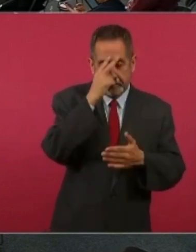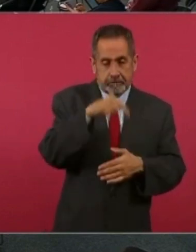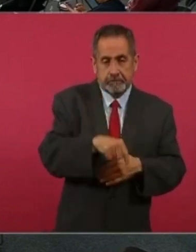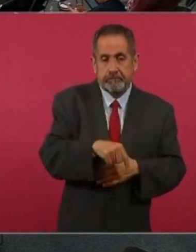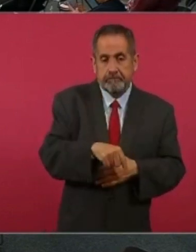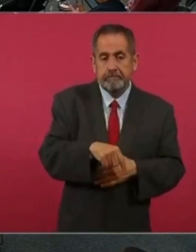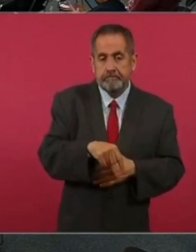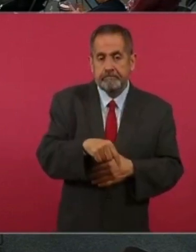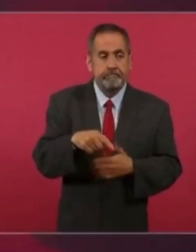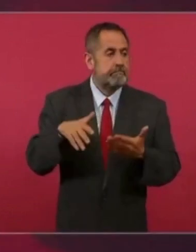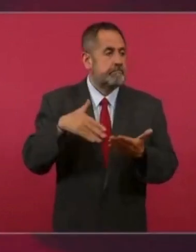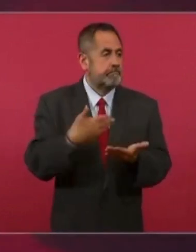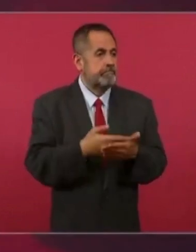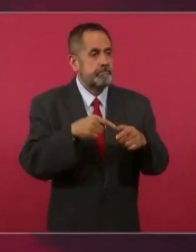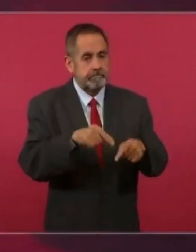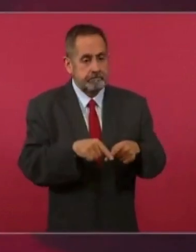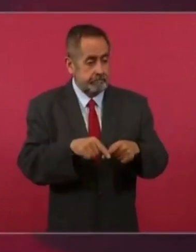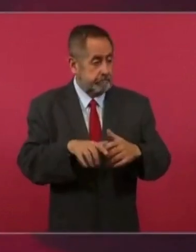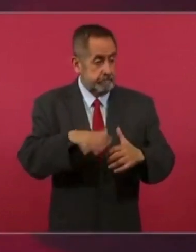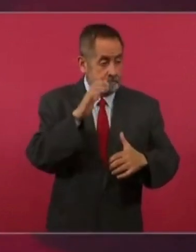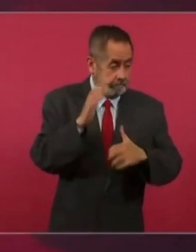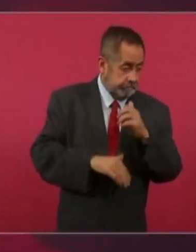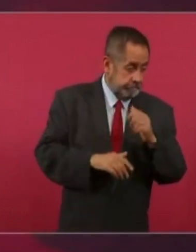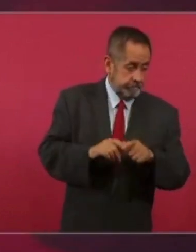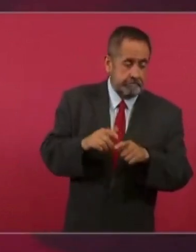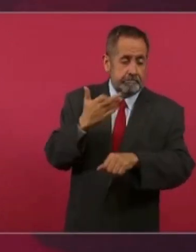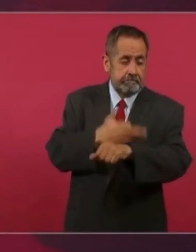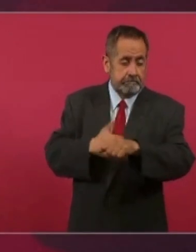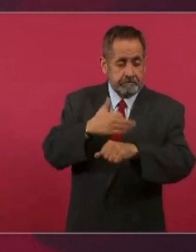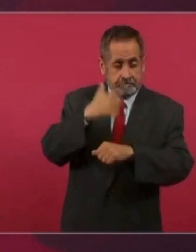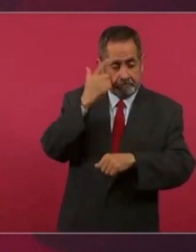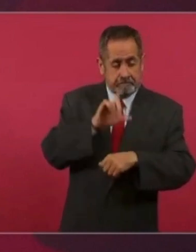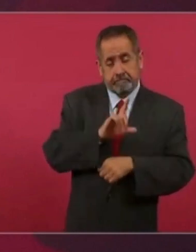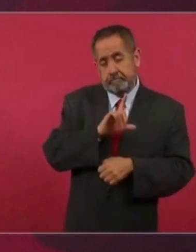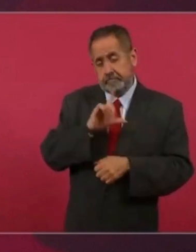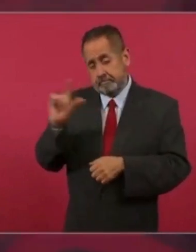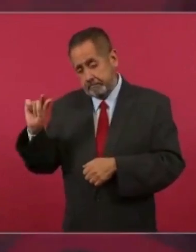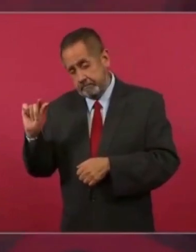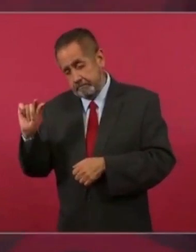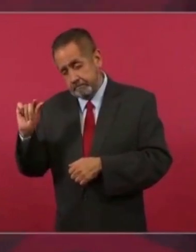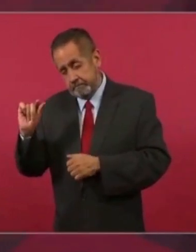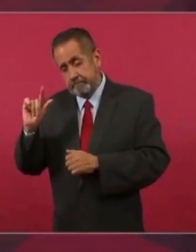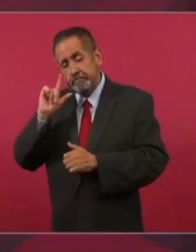para venir a trabajar, se van en la tarde, noche.